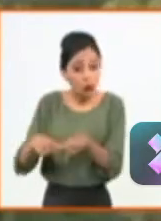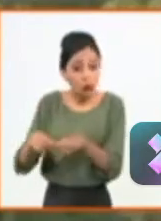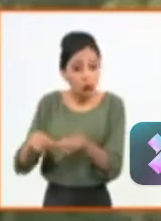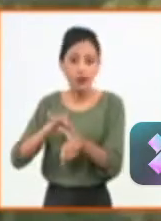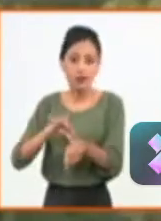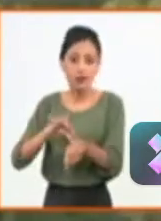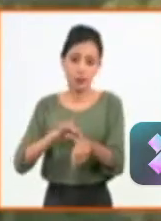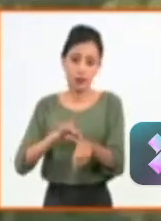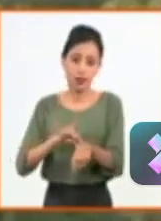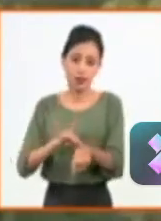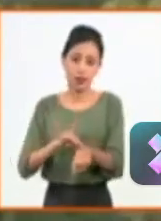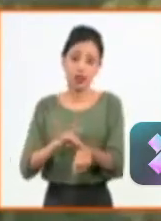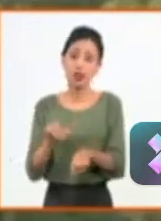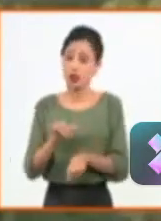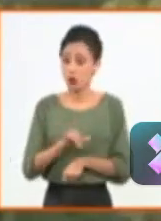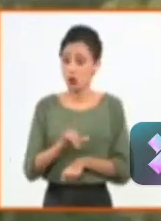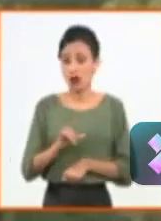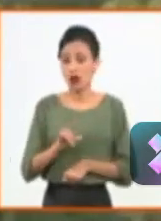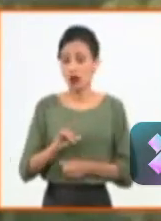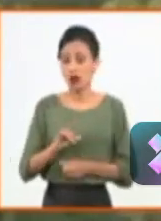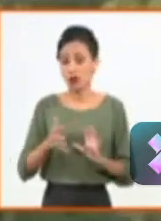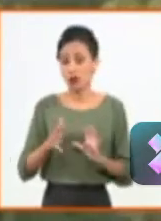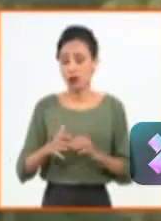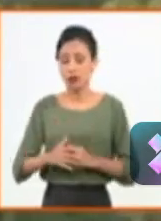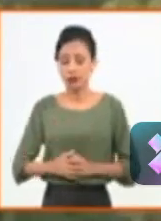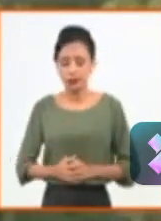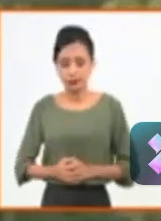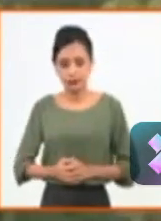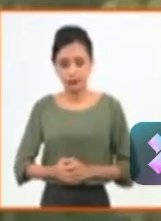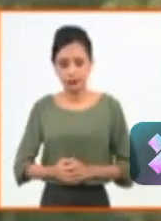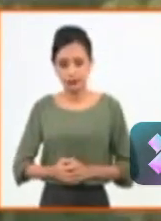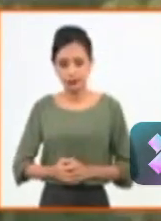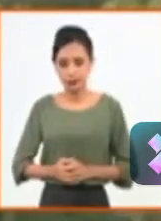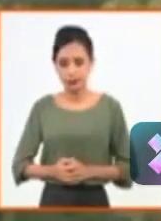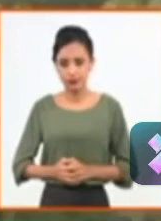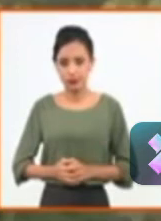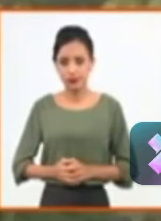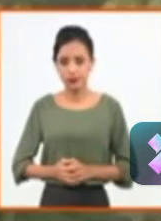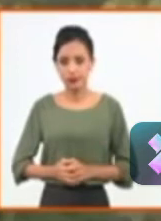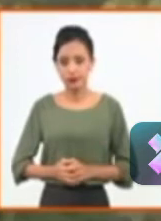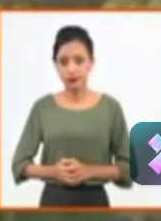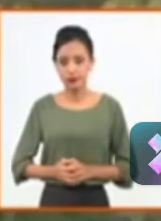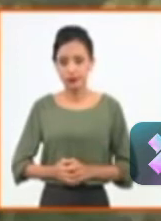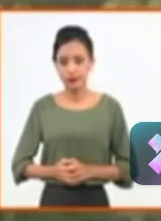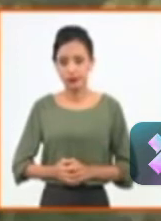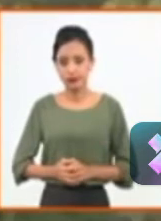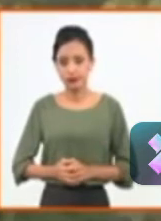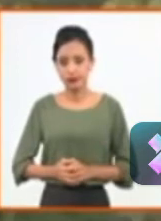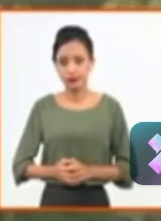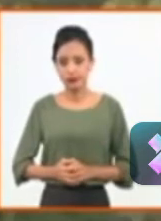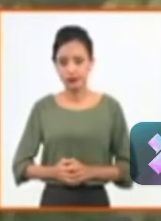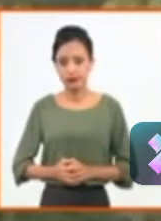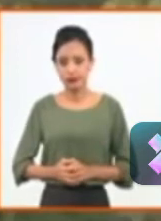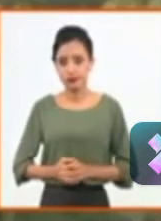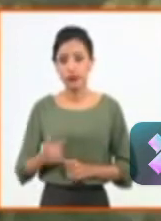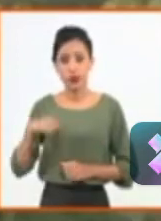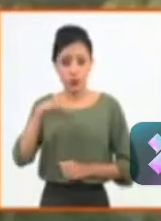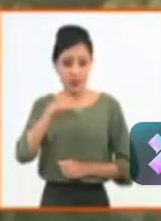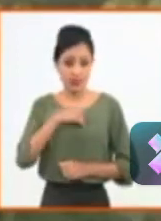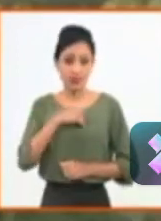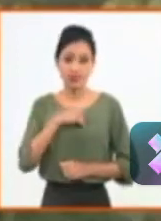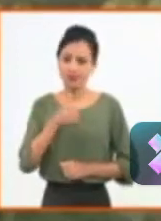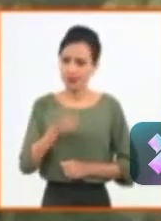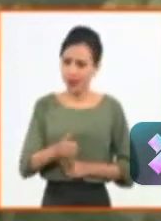etiología viral. Me complace mucho poder estar aquí. Siento un orgullo muy grande de esta tierra, de